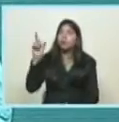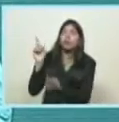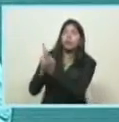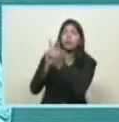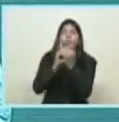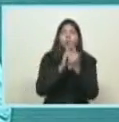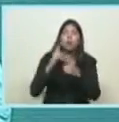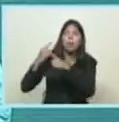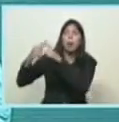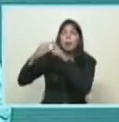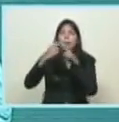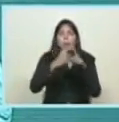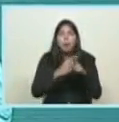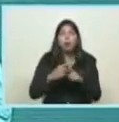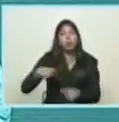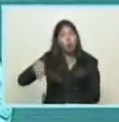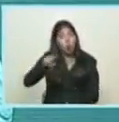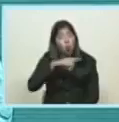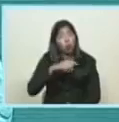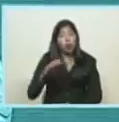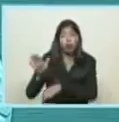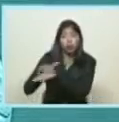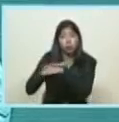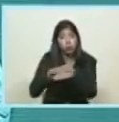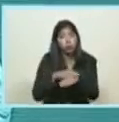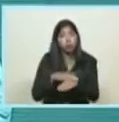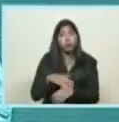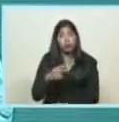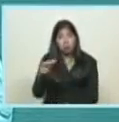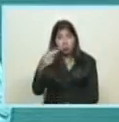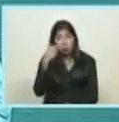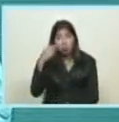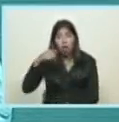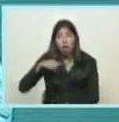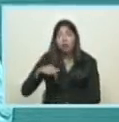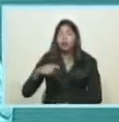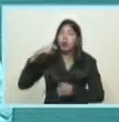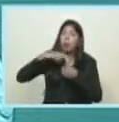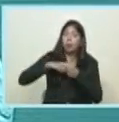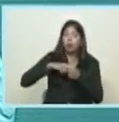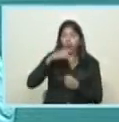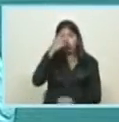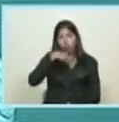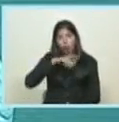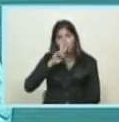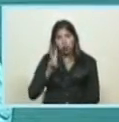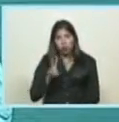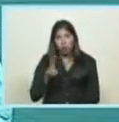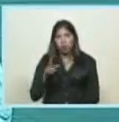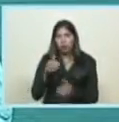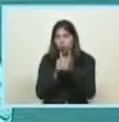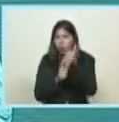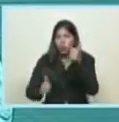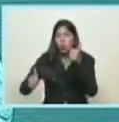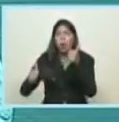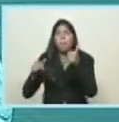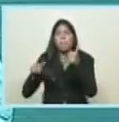a las embarazadas, a incorporarse a través del movimiento Somos Venezuela, el plan parto